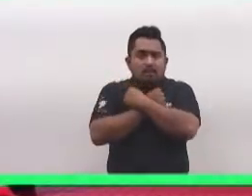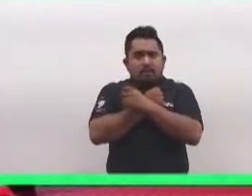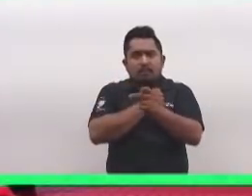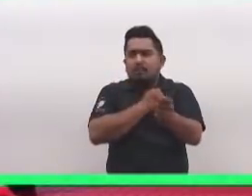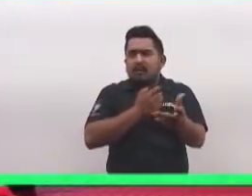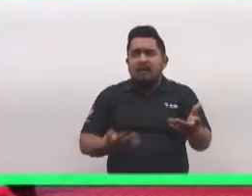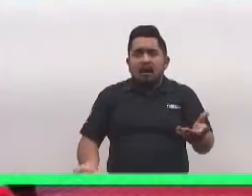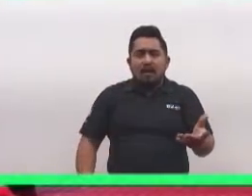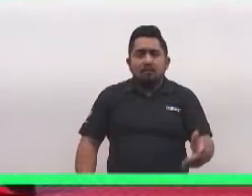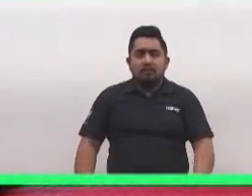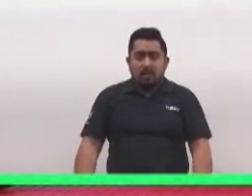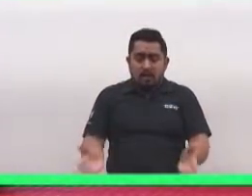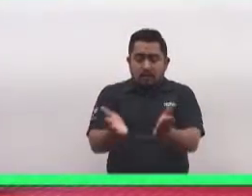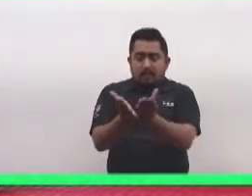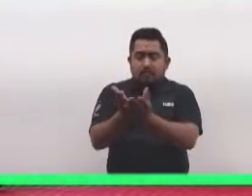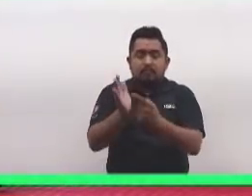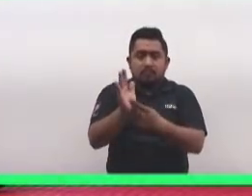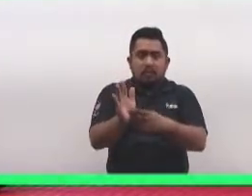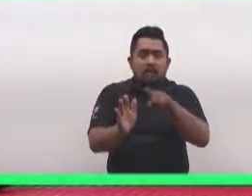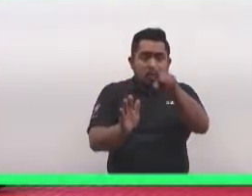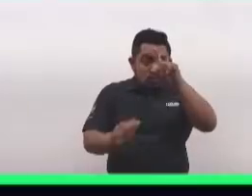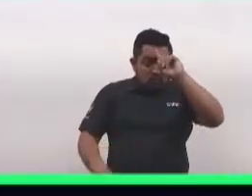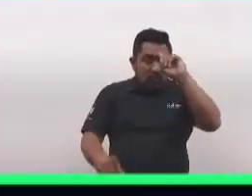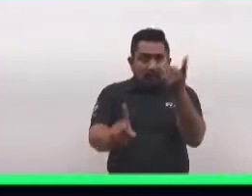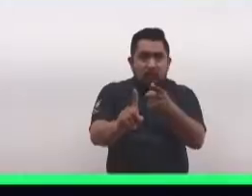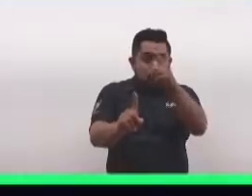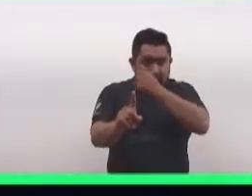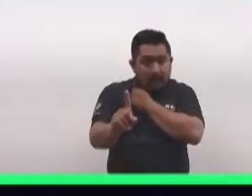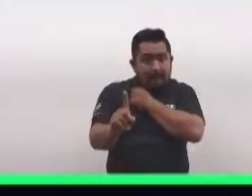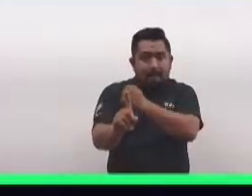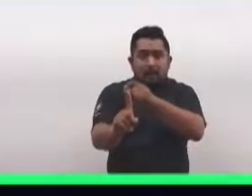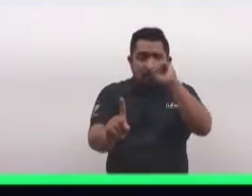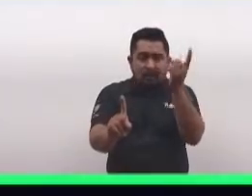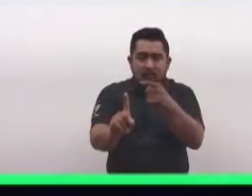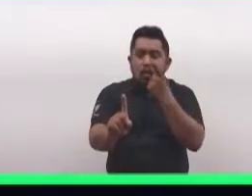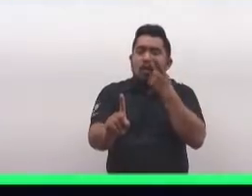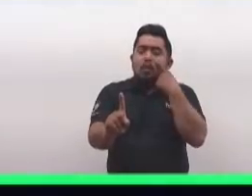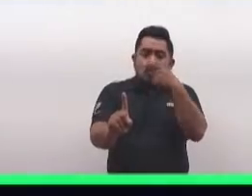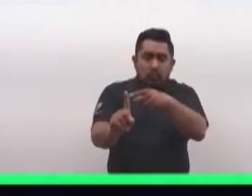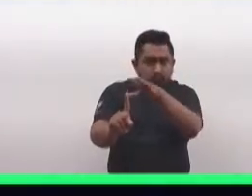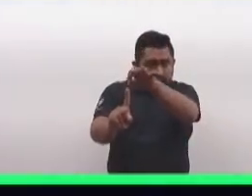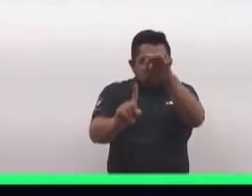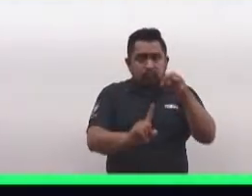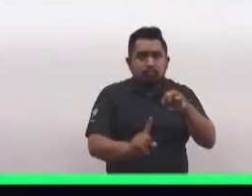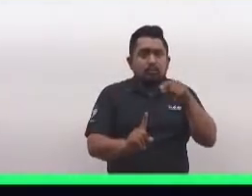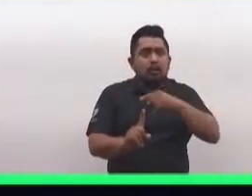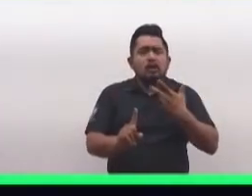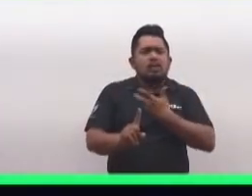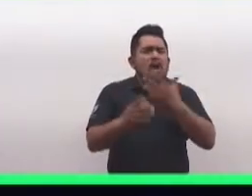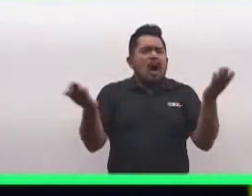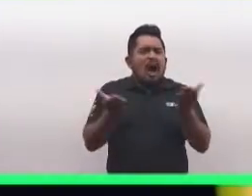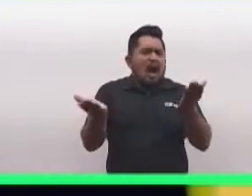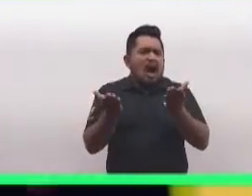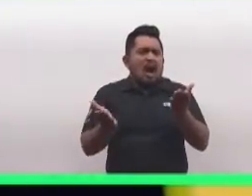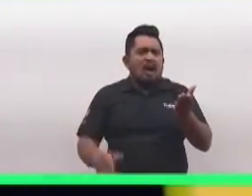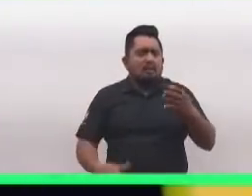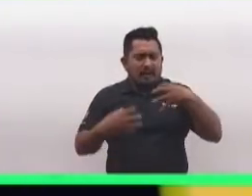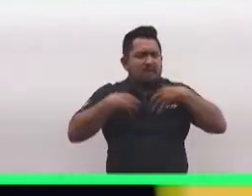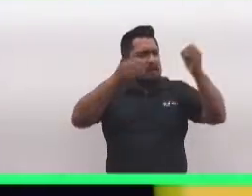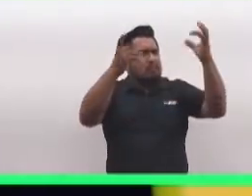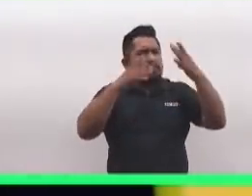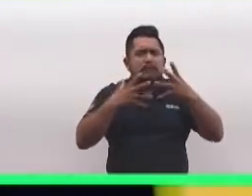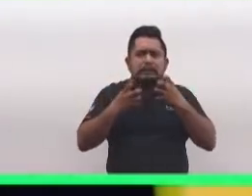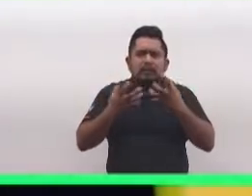por eso dice la palabra que quien dios ama lo corrige lo enmienda lo cuida lo espera y que da poder a ser pastor yo creo que una vida mente será